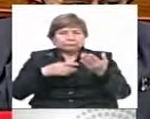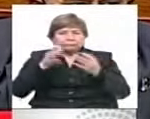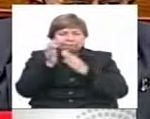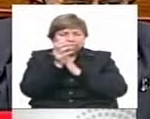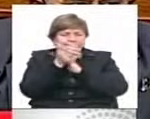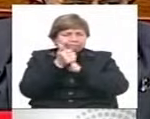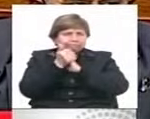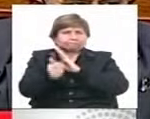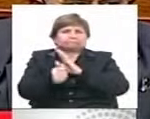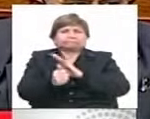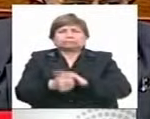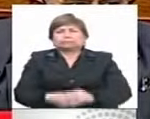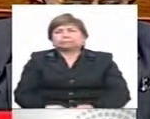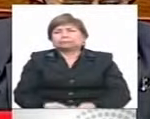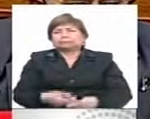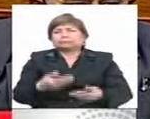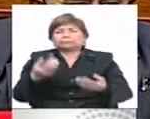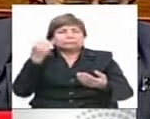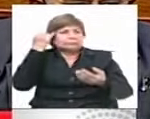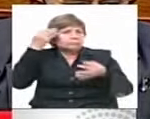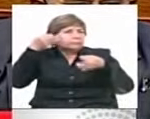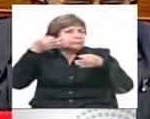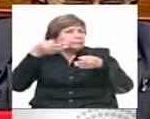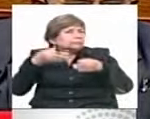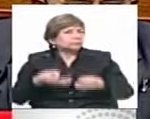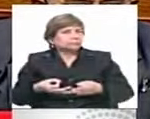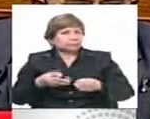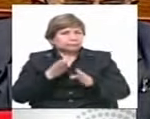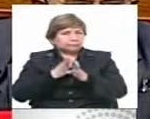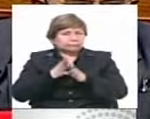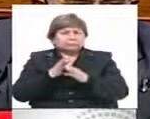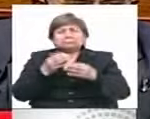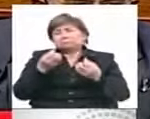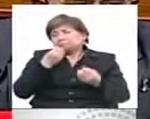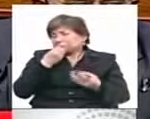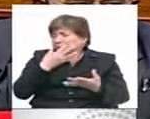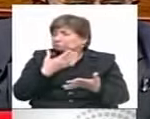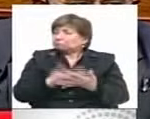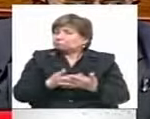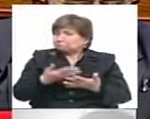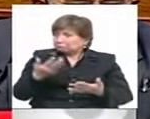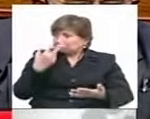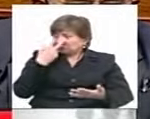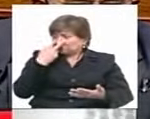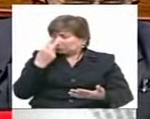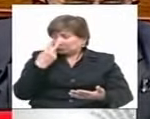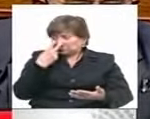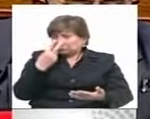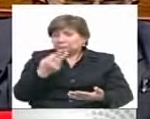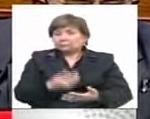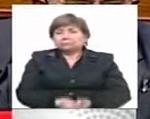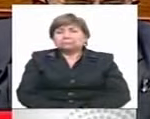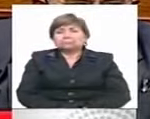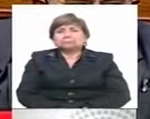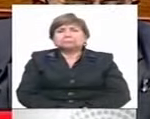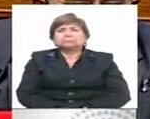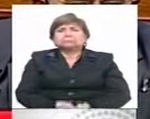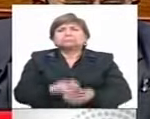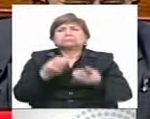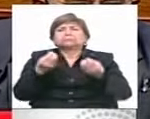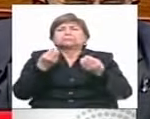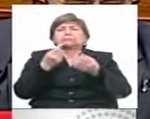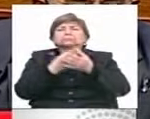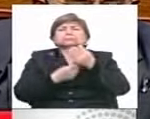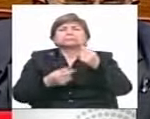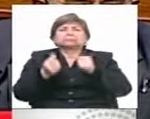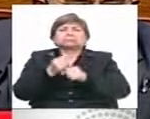experticia, la idoneidad. Pues bien, veamos. ¿Cómo podemos confiar